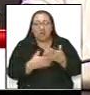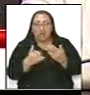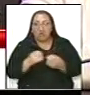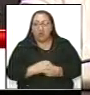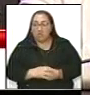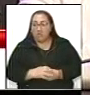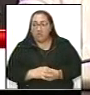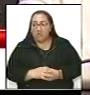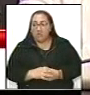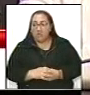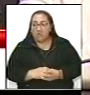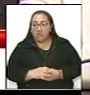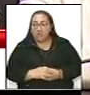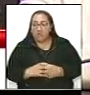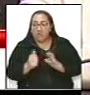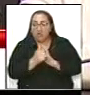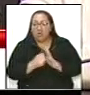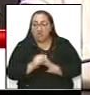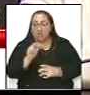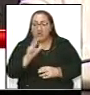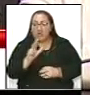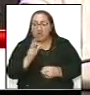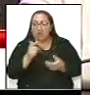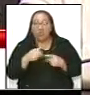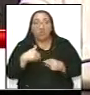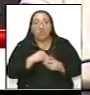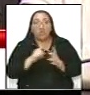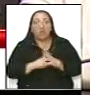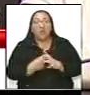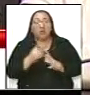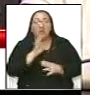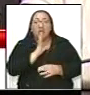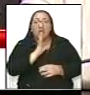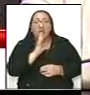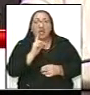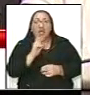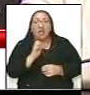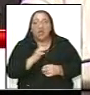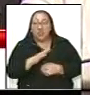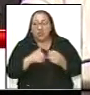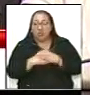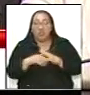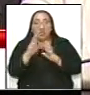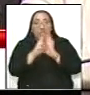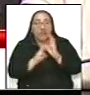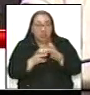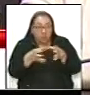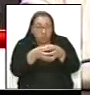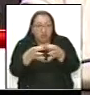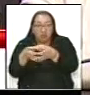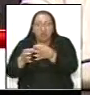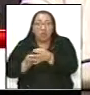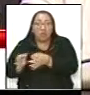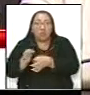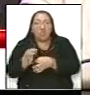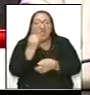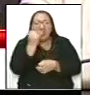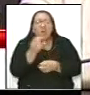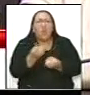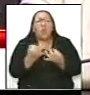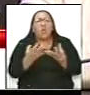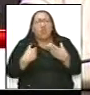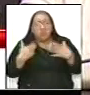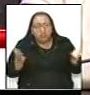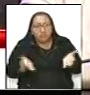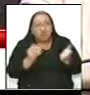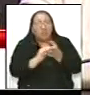actualmente. Referido al artículo 3, cuando empezamos a hablar de regionalización y cuánto vamos a